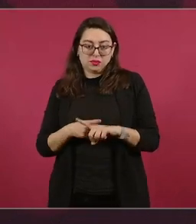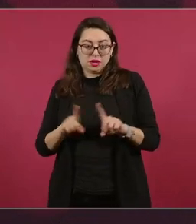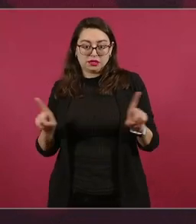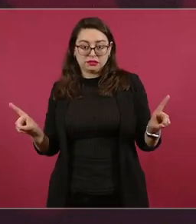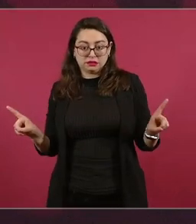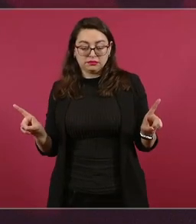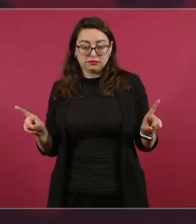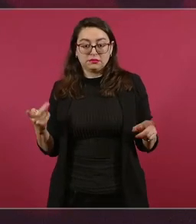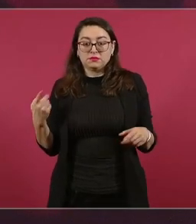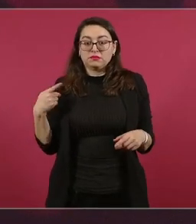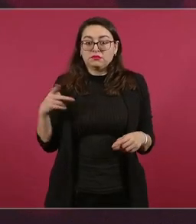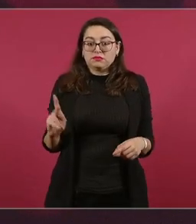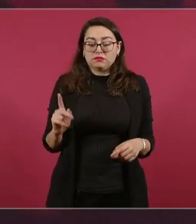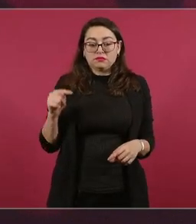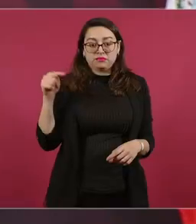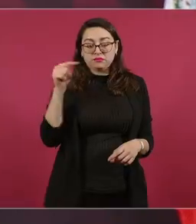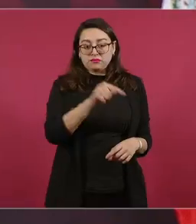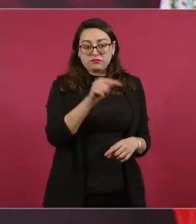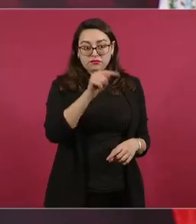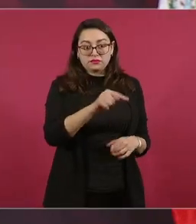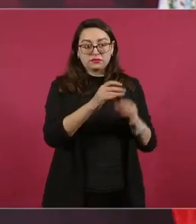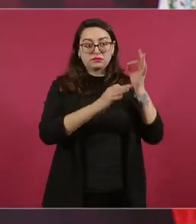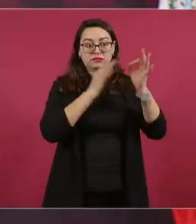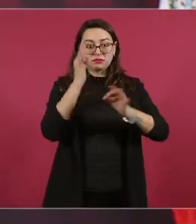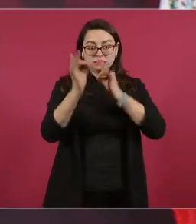Tiene en